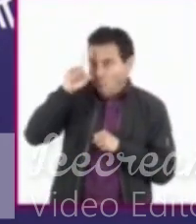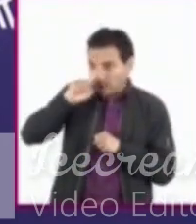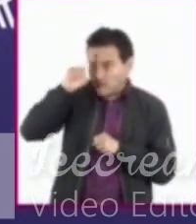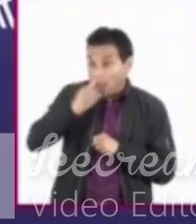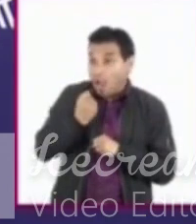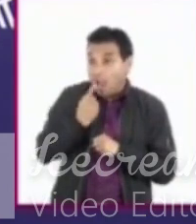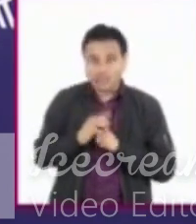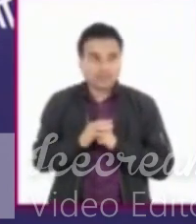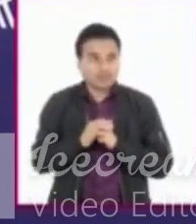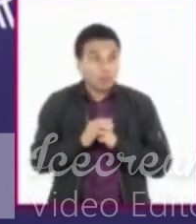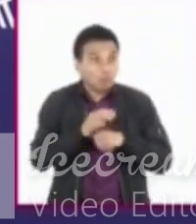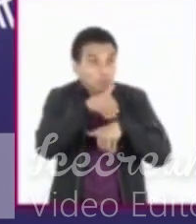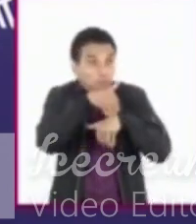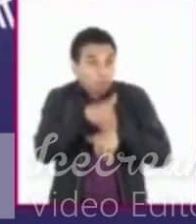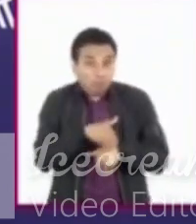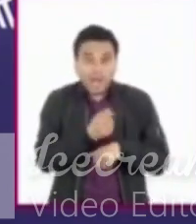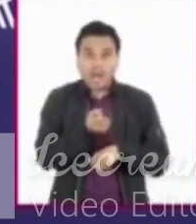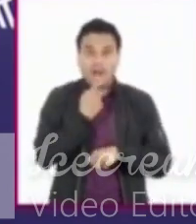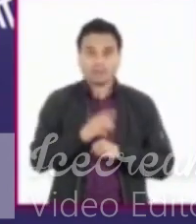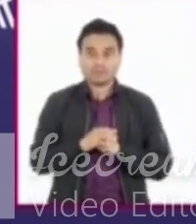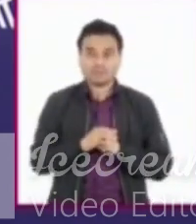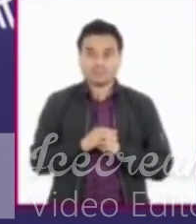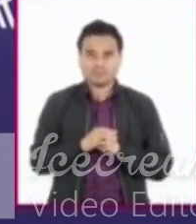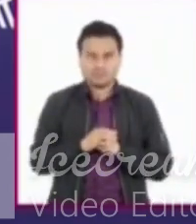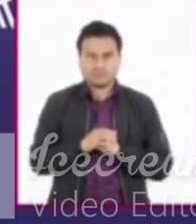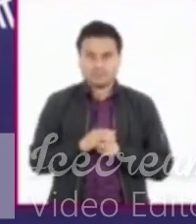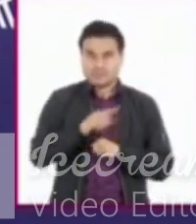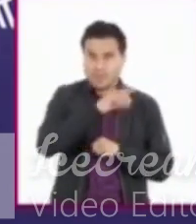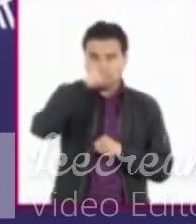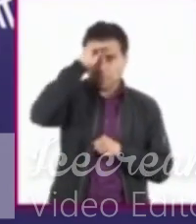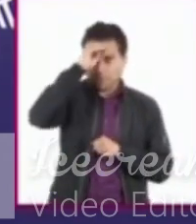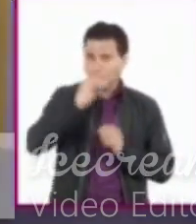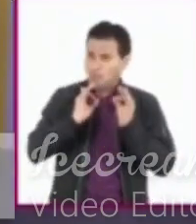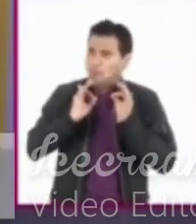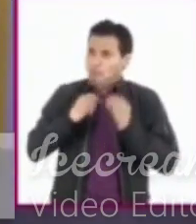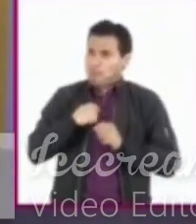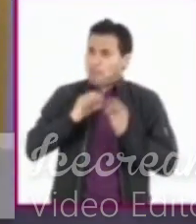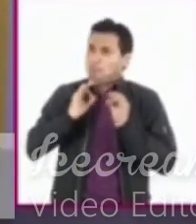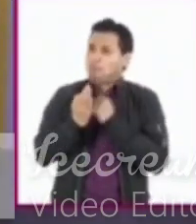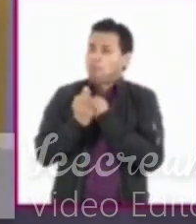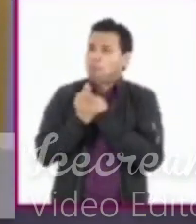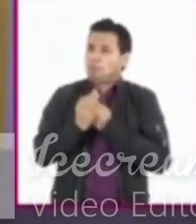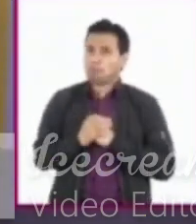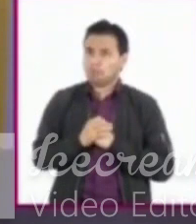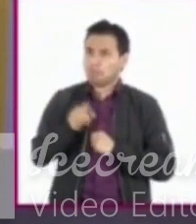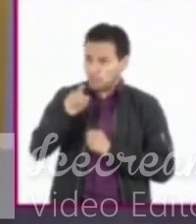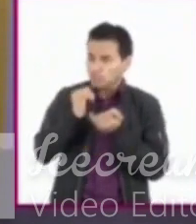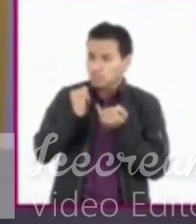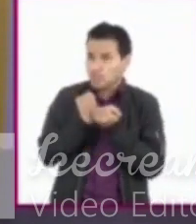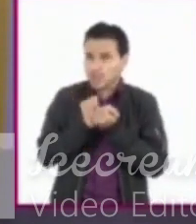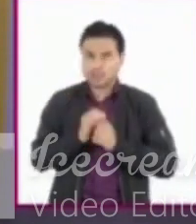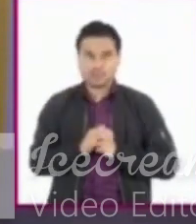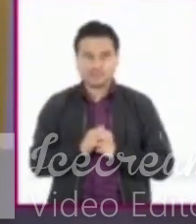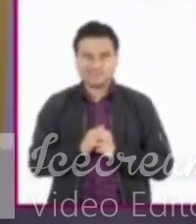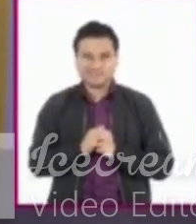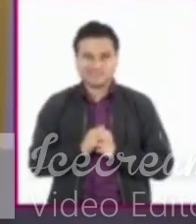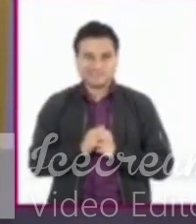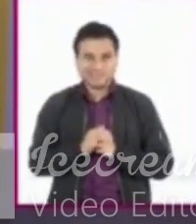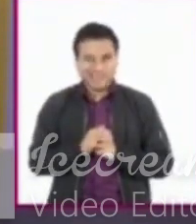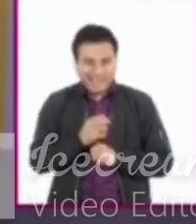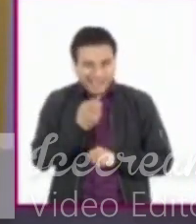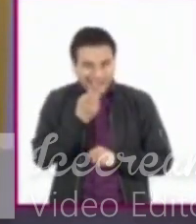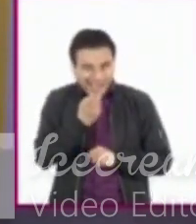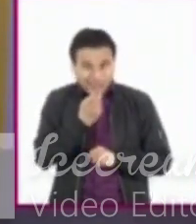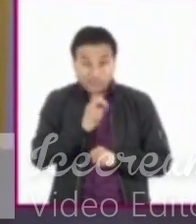por el simple hecho de que les funcionó dicho medicamento? Esta acción puede ocasionar un